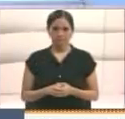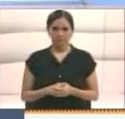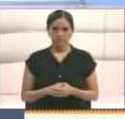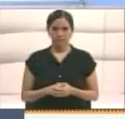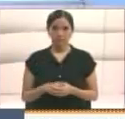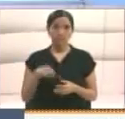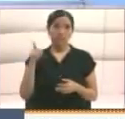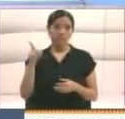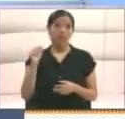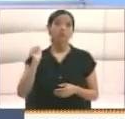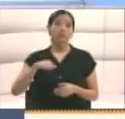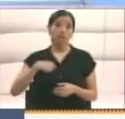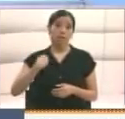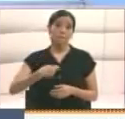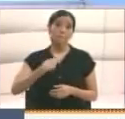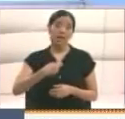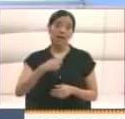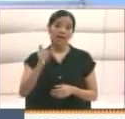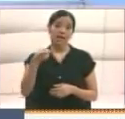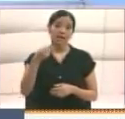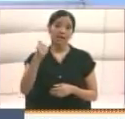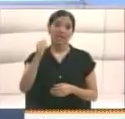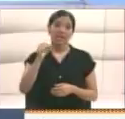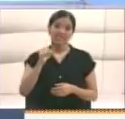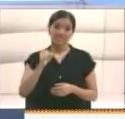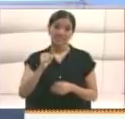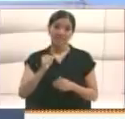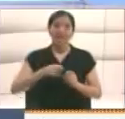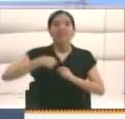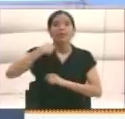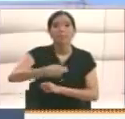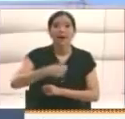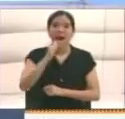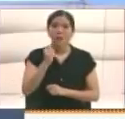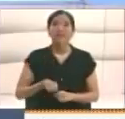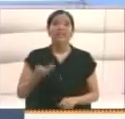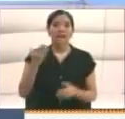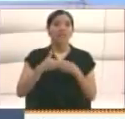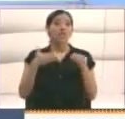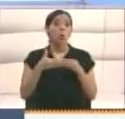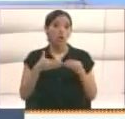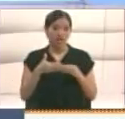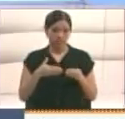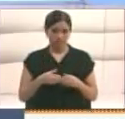Allá sí hay que pagar gas, allá sí hay que pagar agua y cara y en dólares.